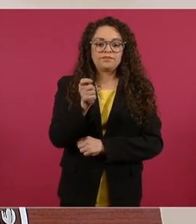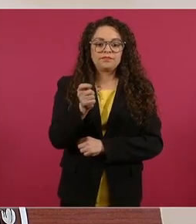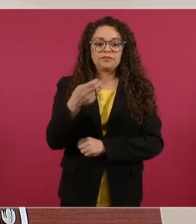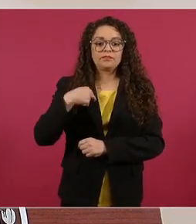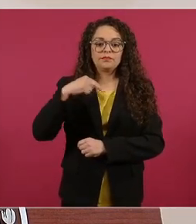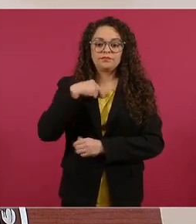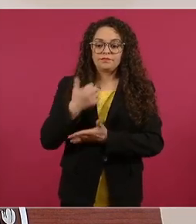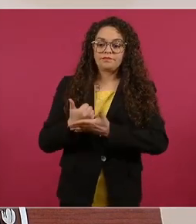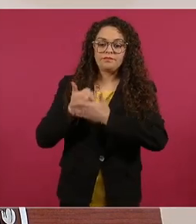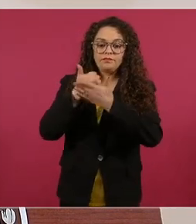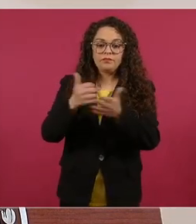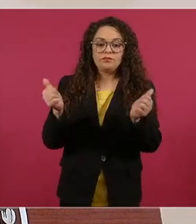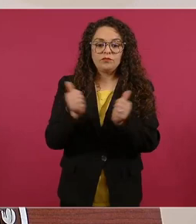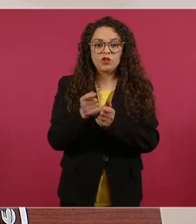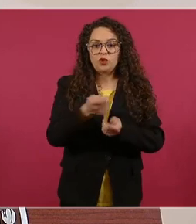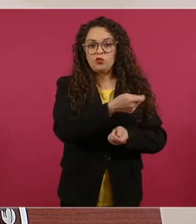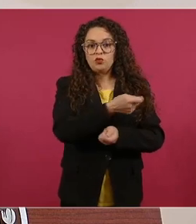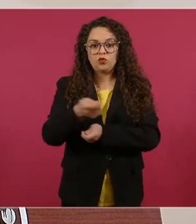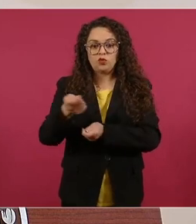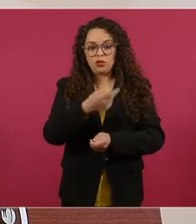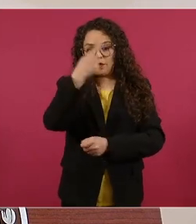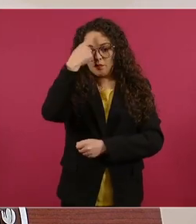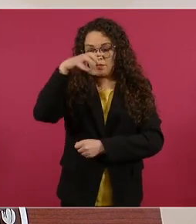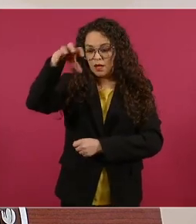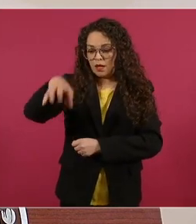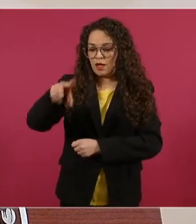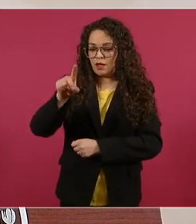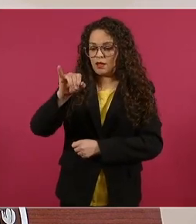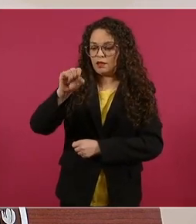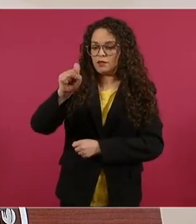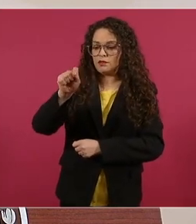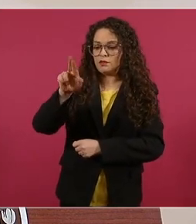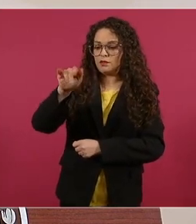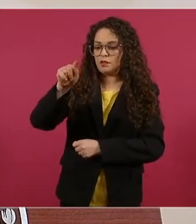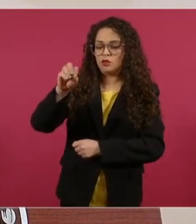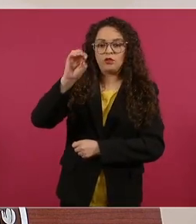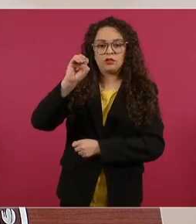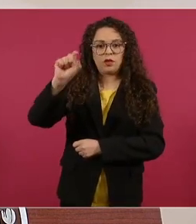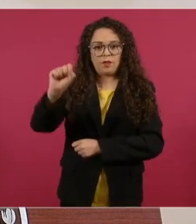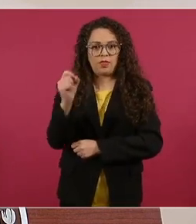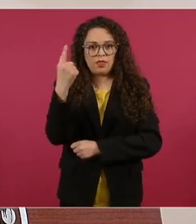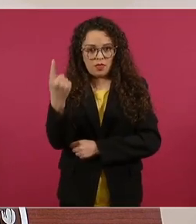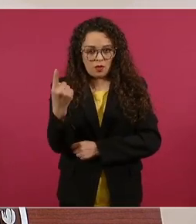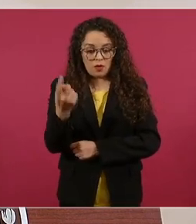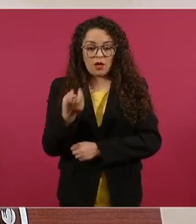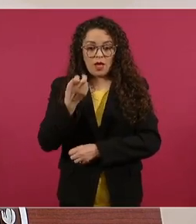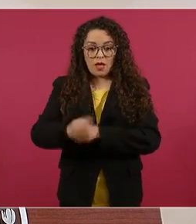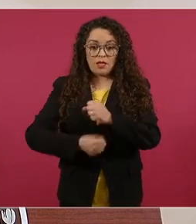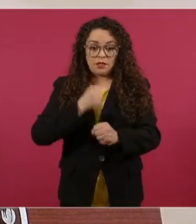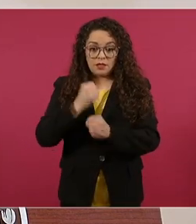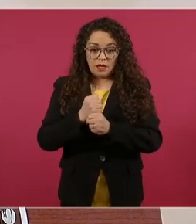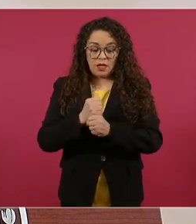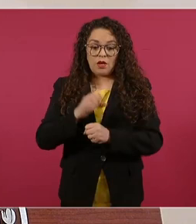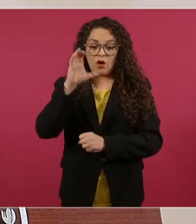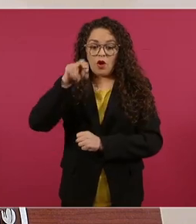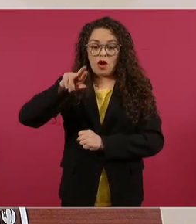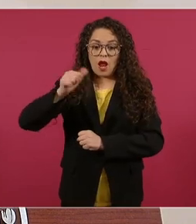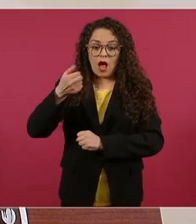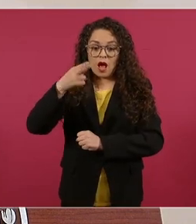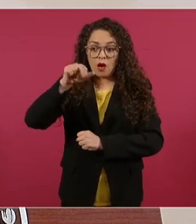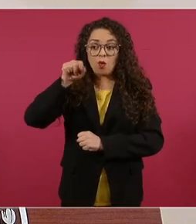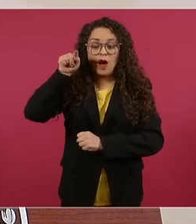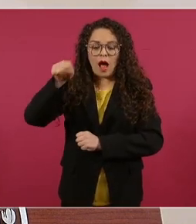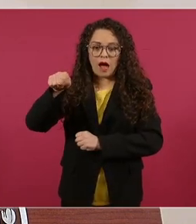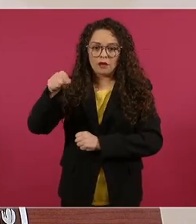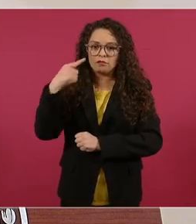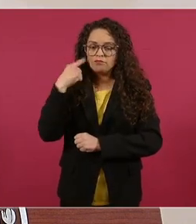auxilio, particularmente para el distrito 021. Este año, bueno, será la Comisión Nacional del Agua la que determine